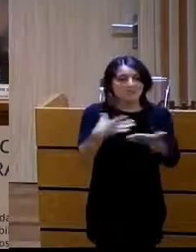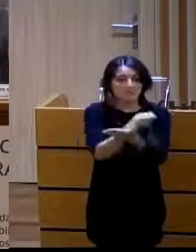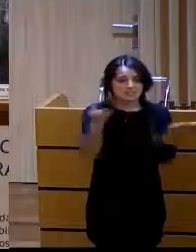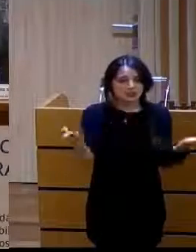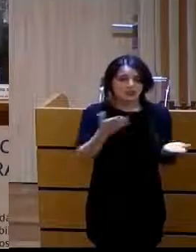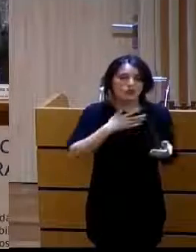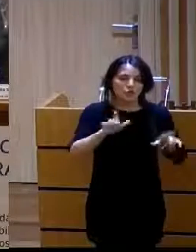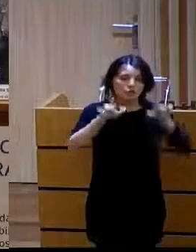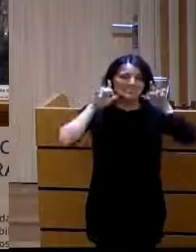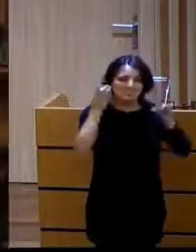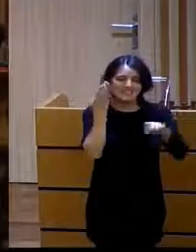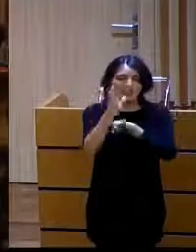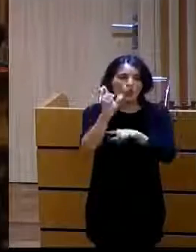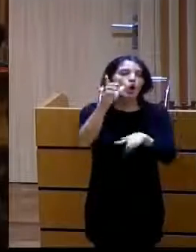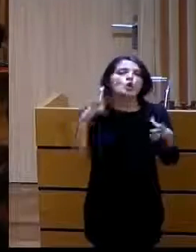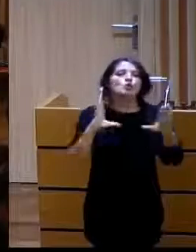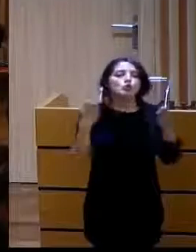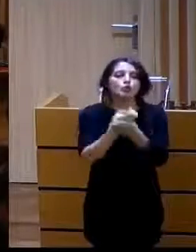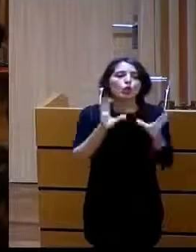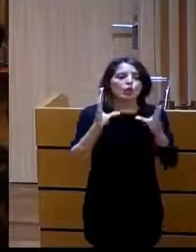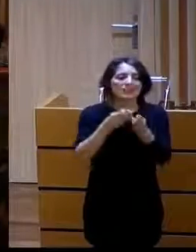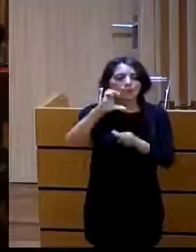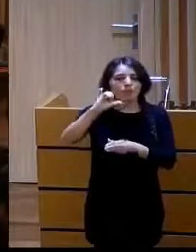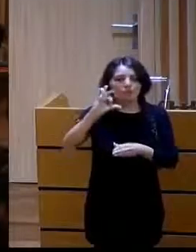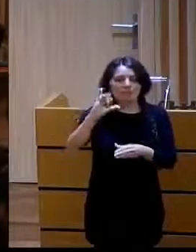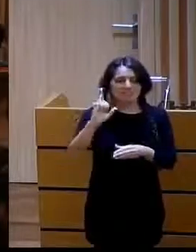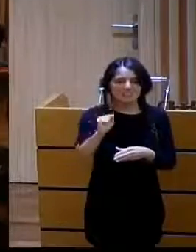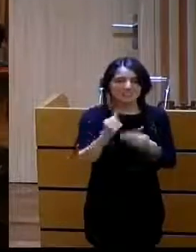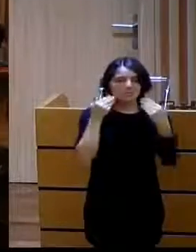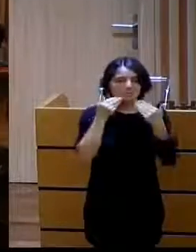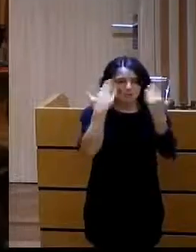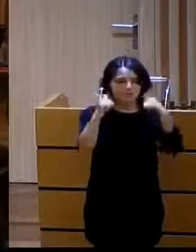Bueno.